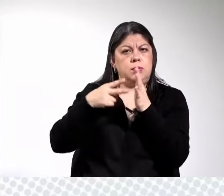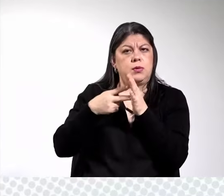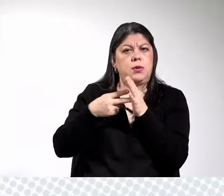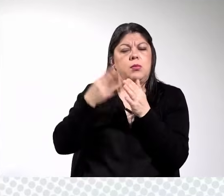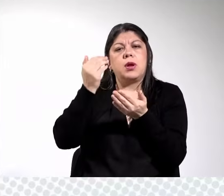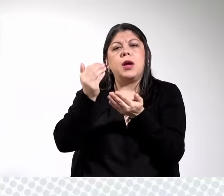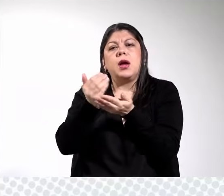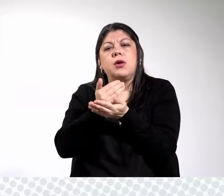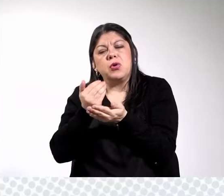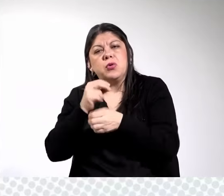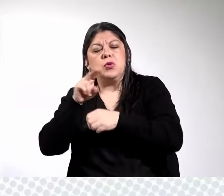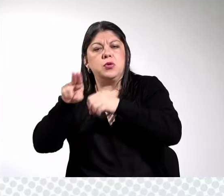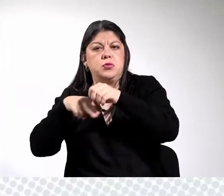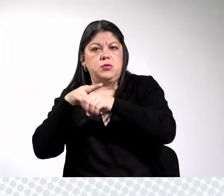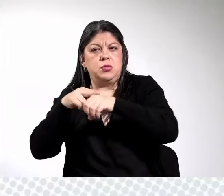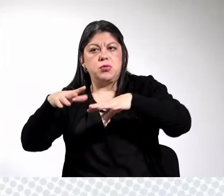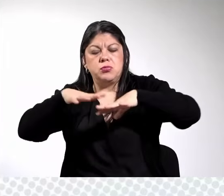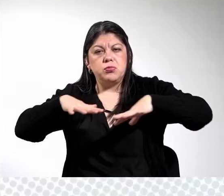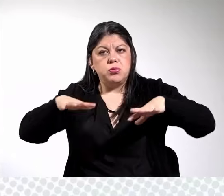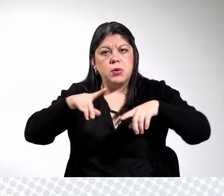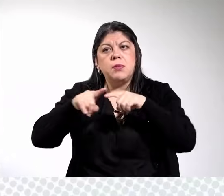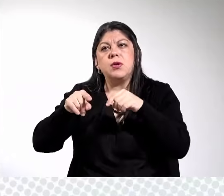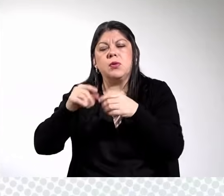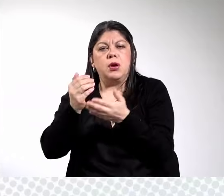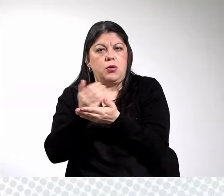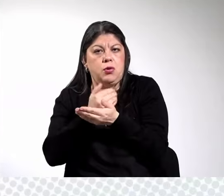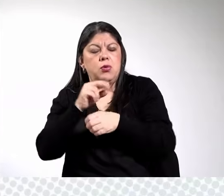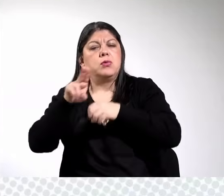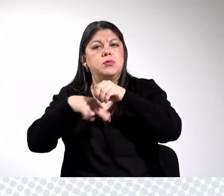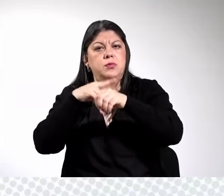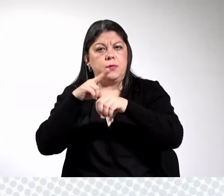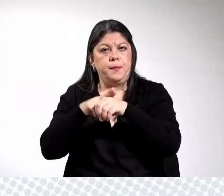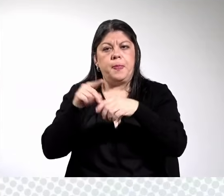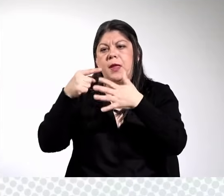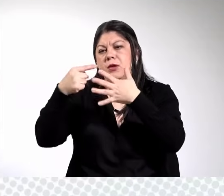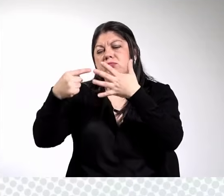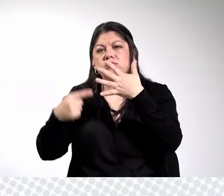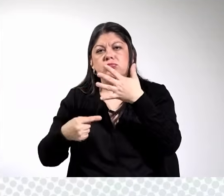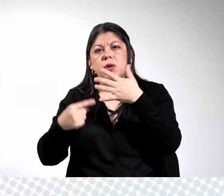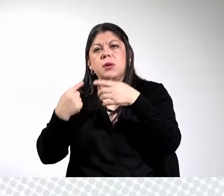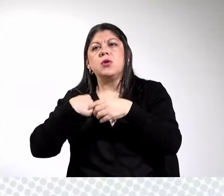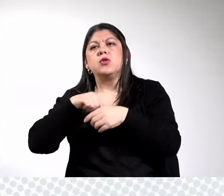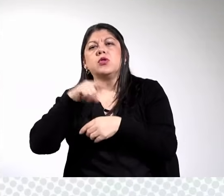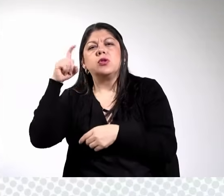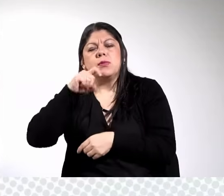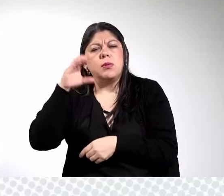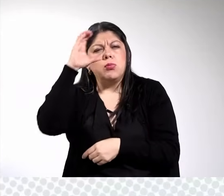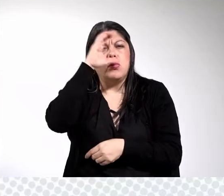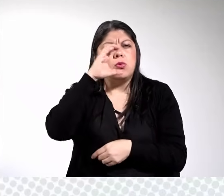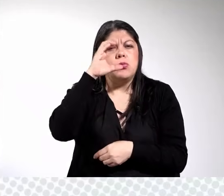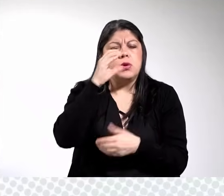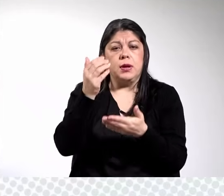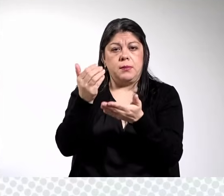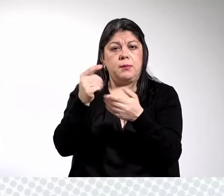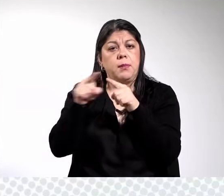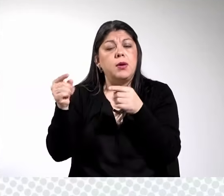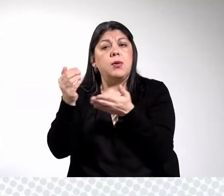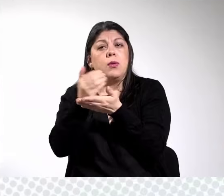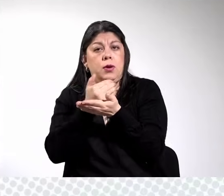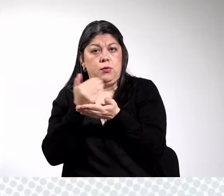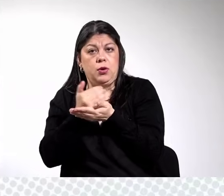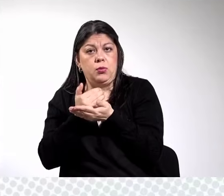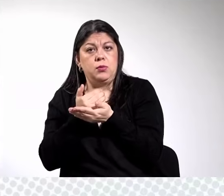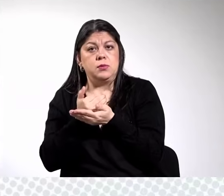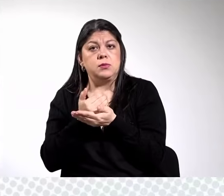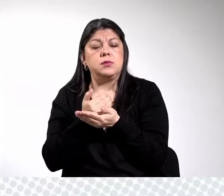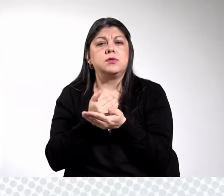recursos ambientales, pero también hay recursos naturales, pero tenemos que buscar y el recurso de